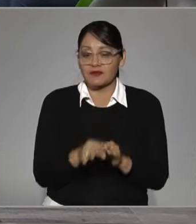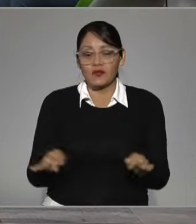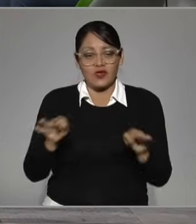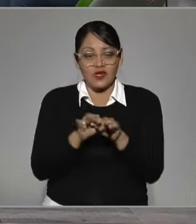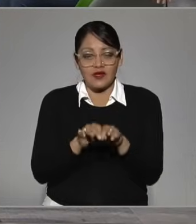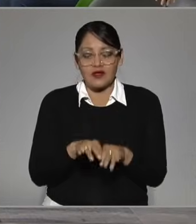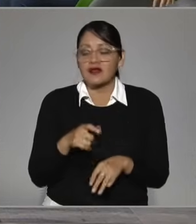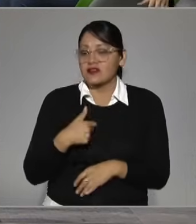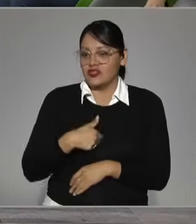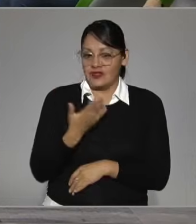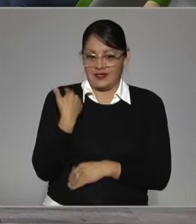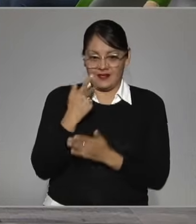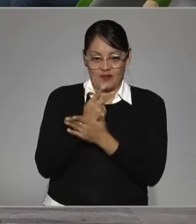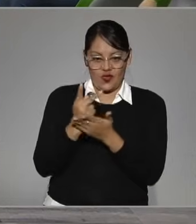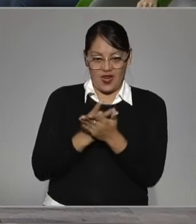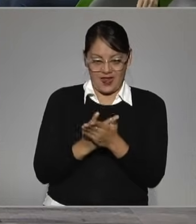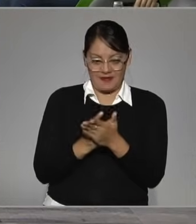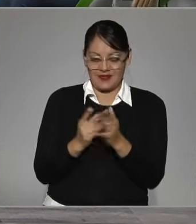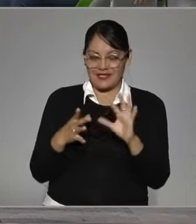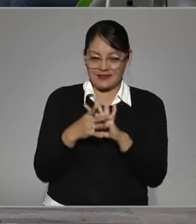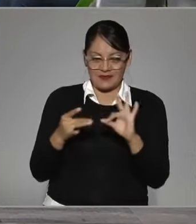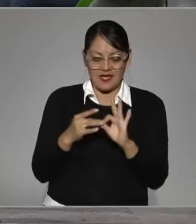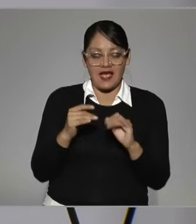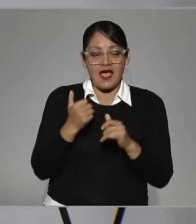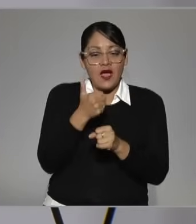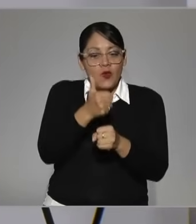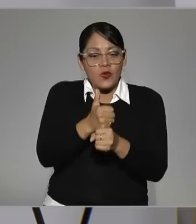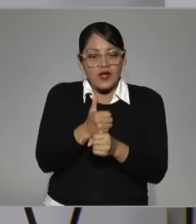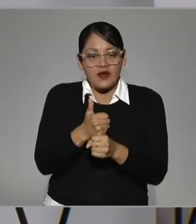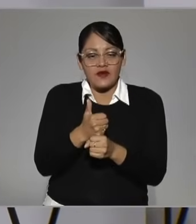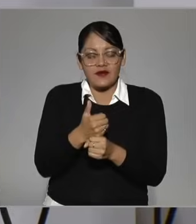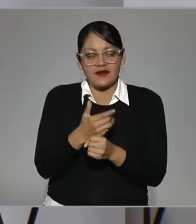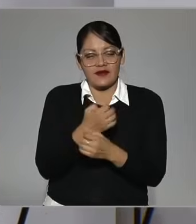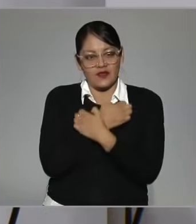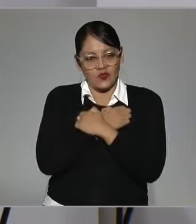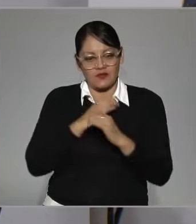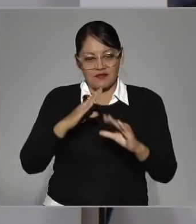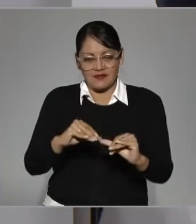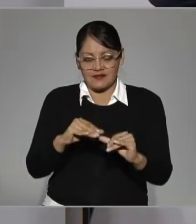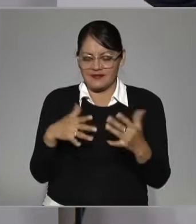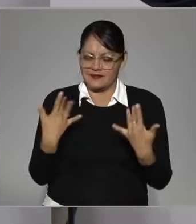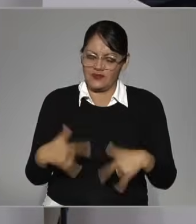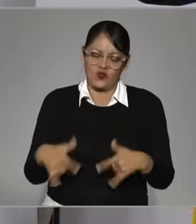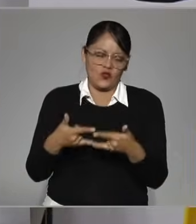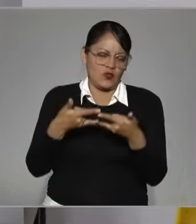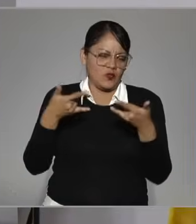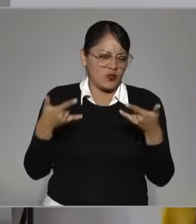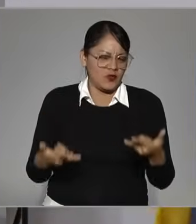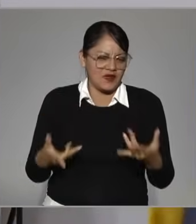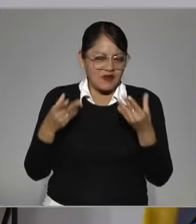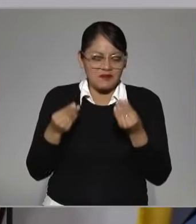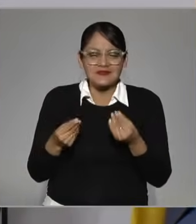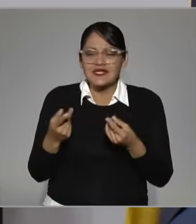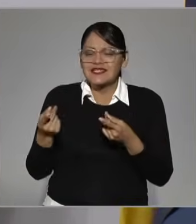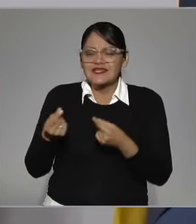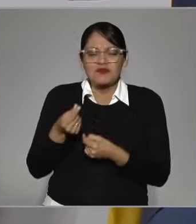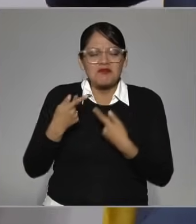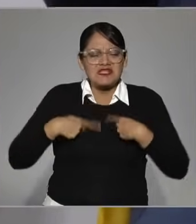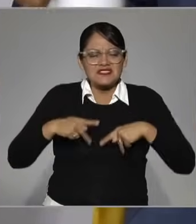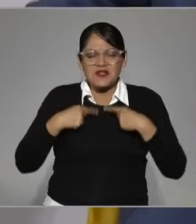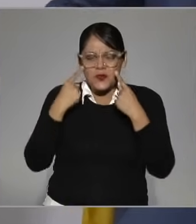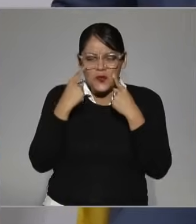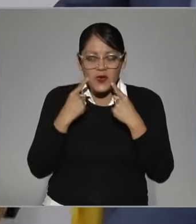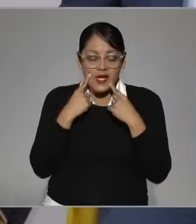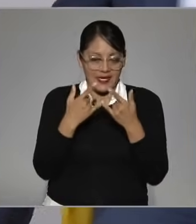de abuelos en la educación. ¡Qué testimonios! Mira, lagrimones de los que estábamos ahí. Hubo un testimonio de